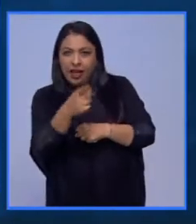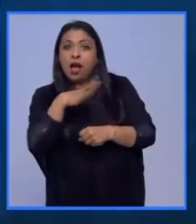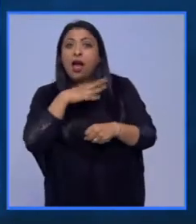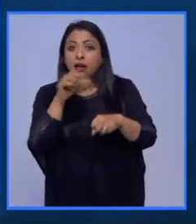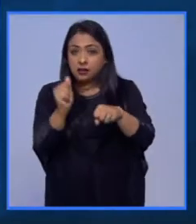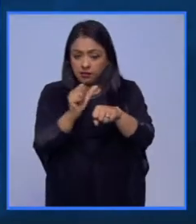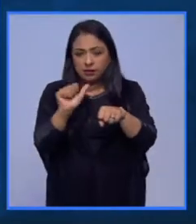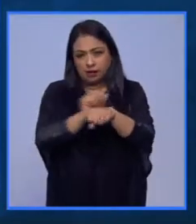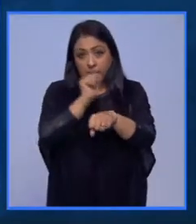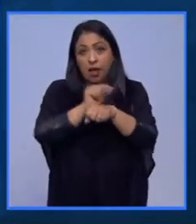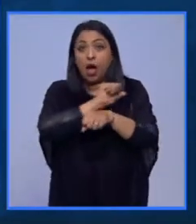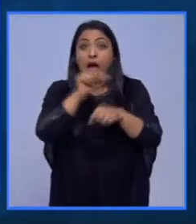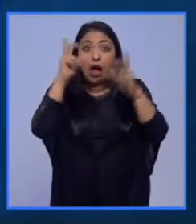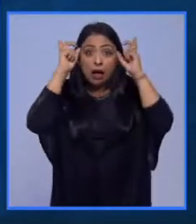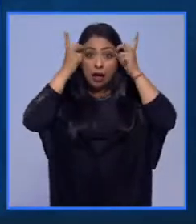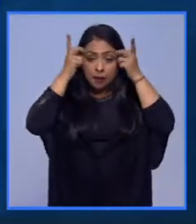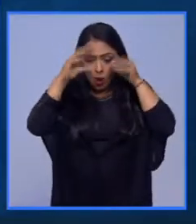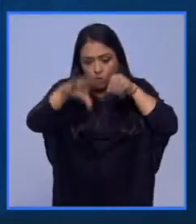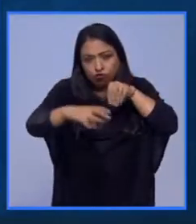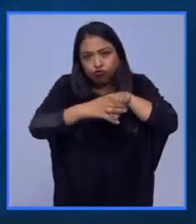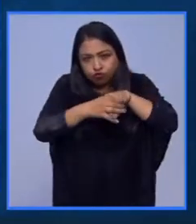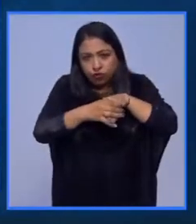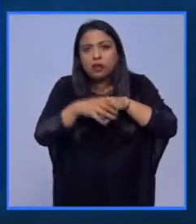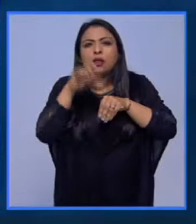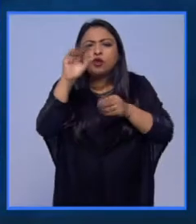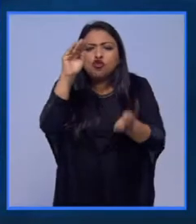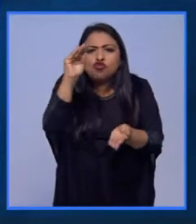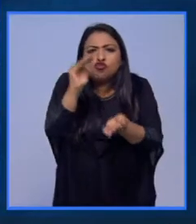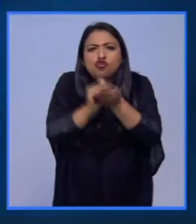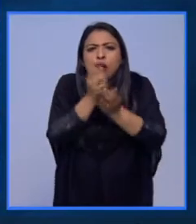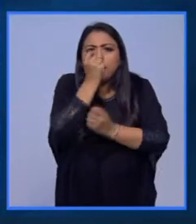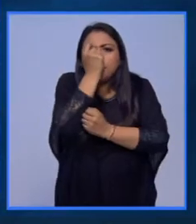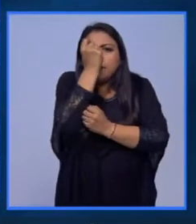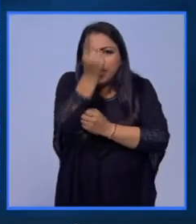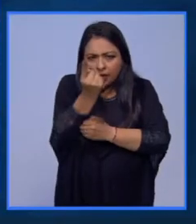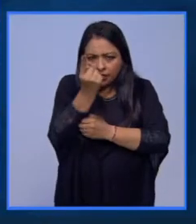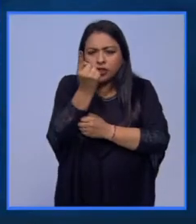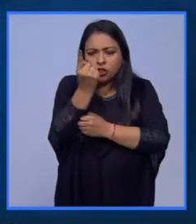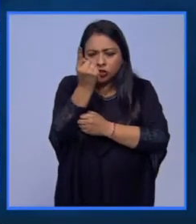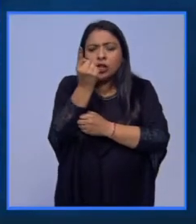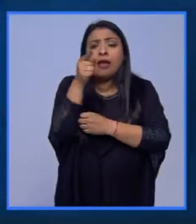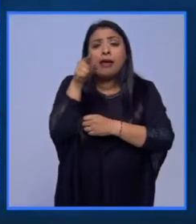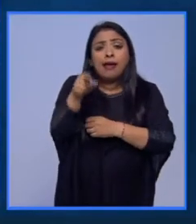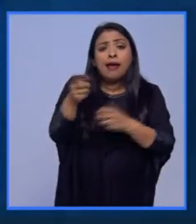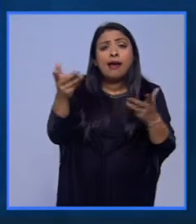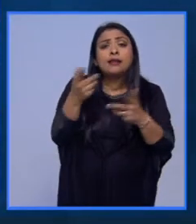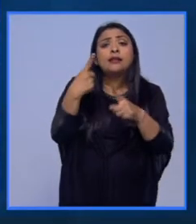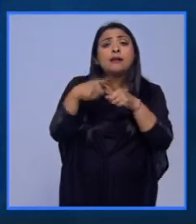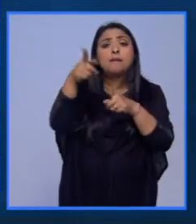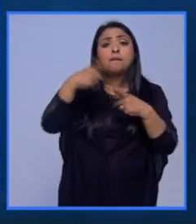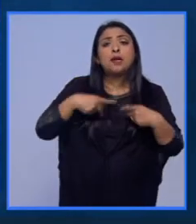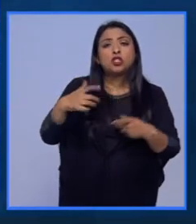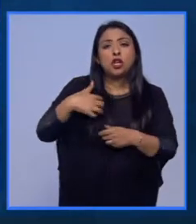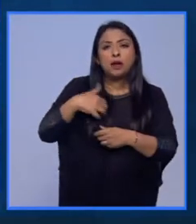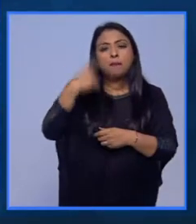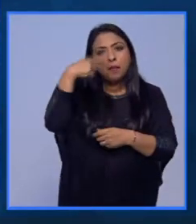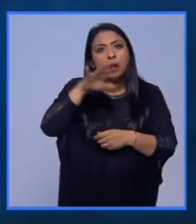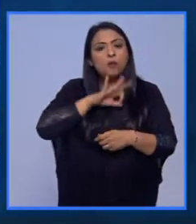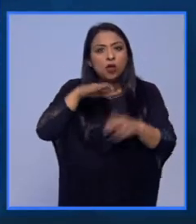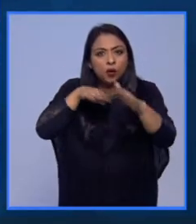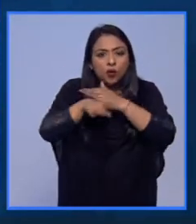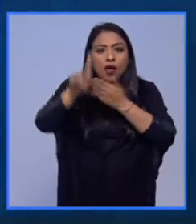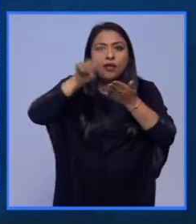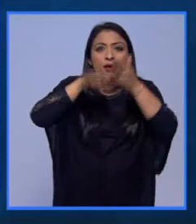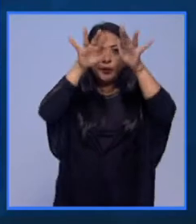And there's also sometimes miniatures of invention that Canadians made to actually live with